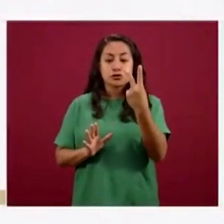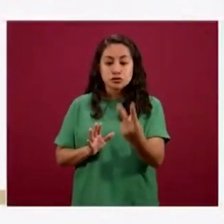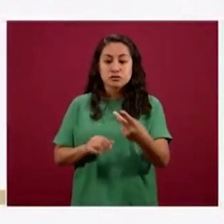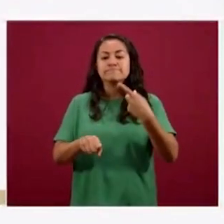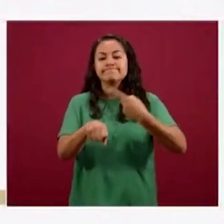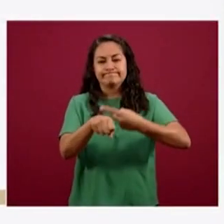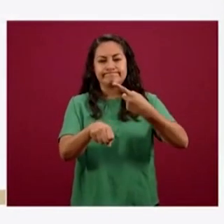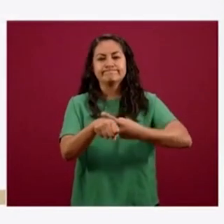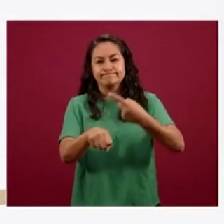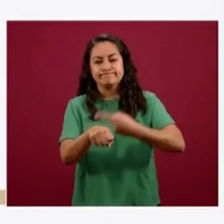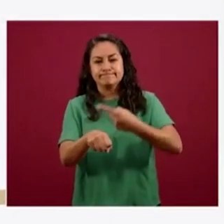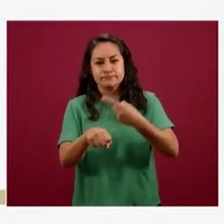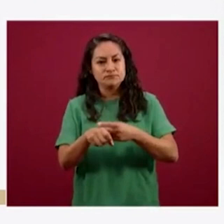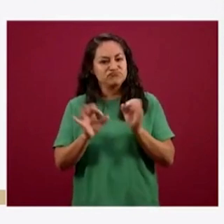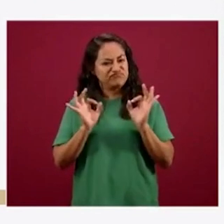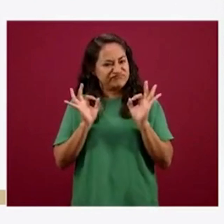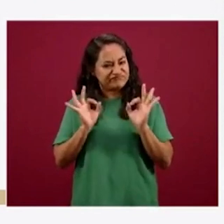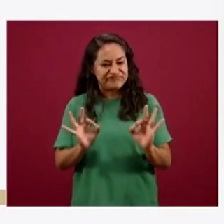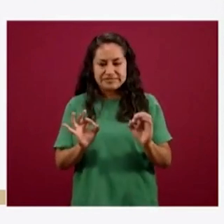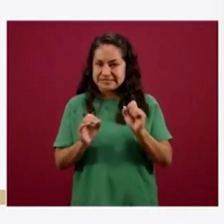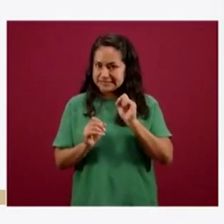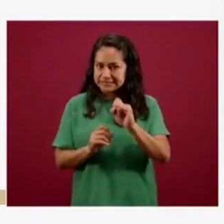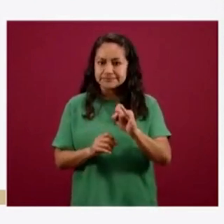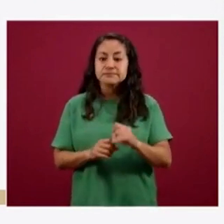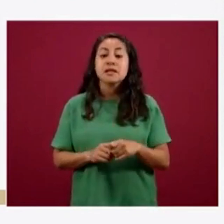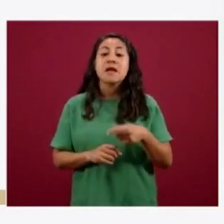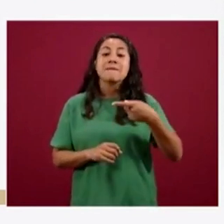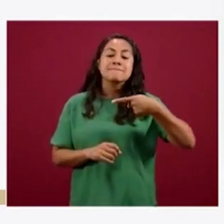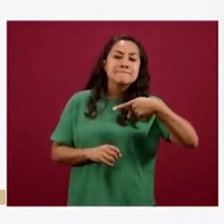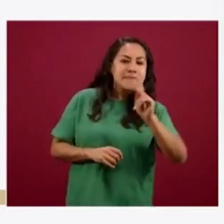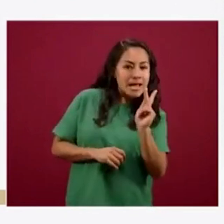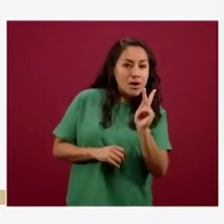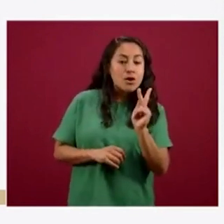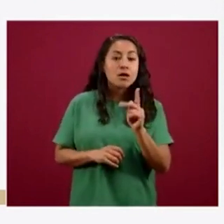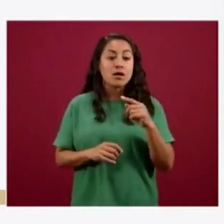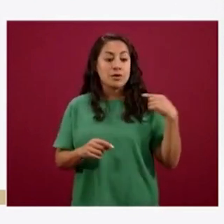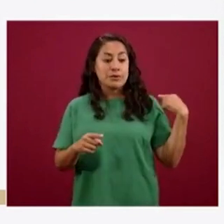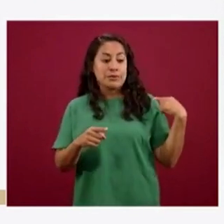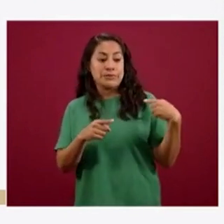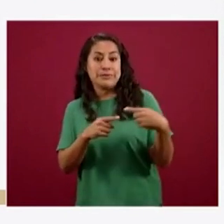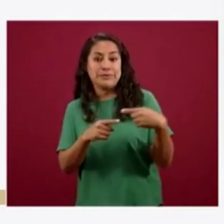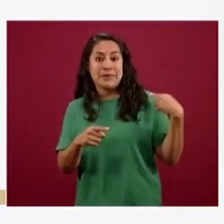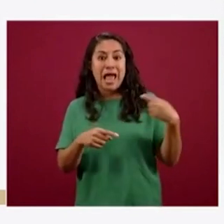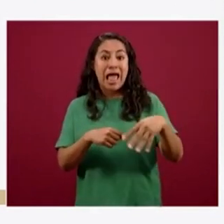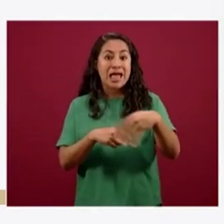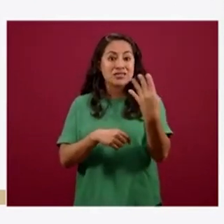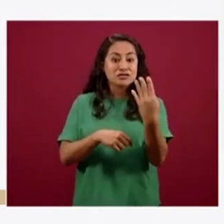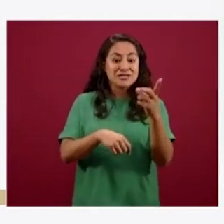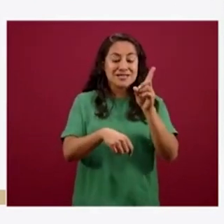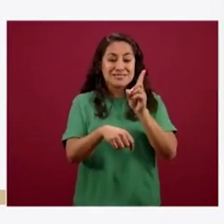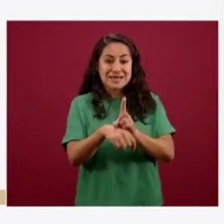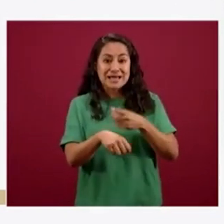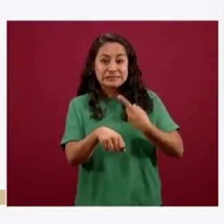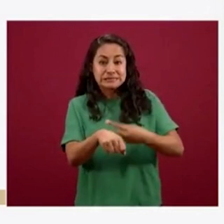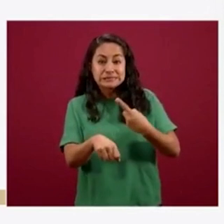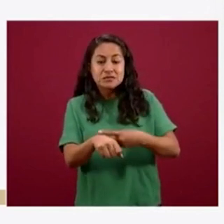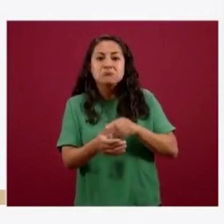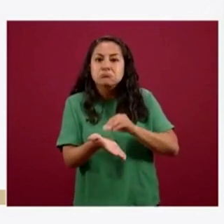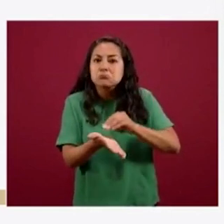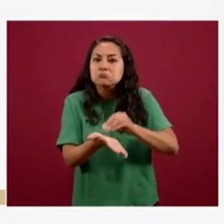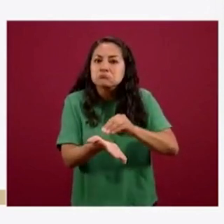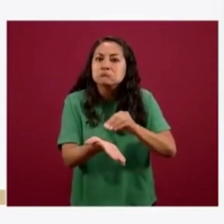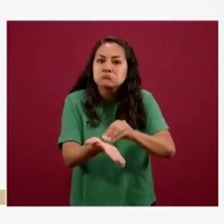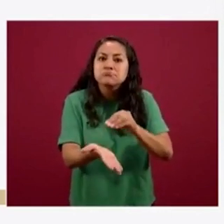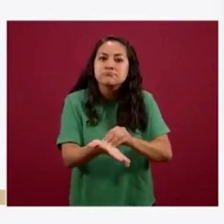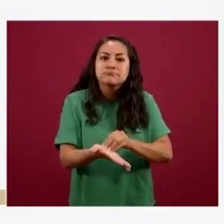ya lo vimos desde ayer, prácticamente la tercera parte solamente son los casos que están o que iniciaron con signos y síntomas de